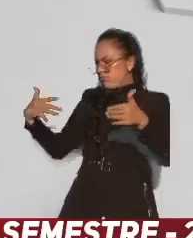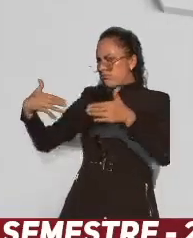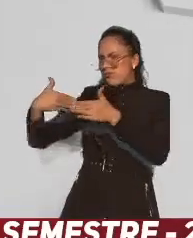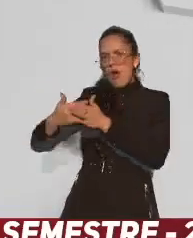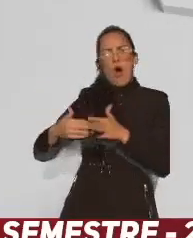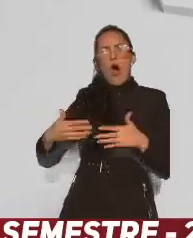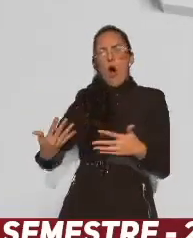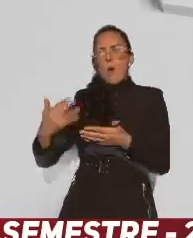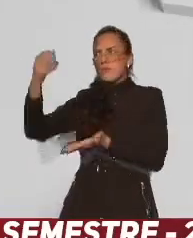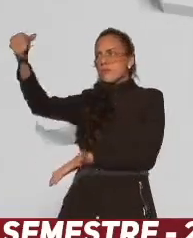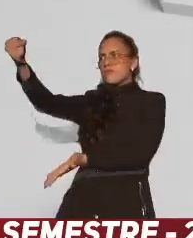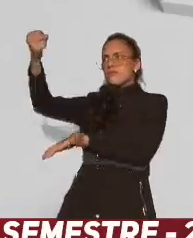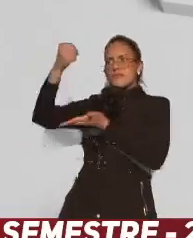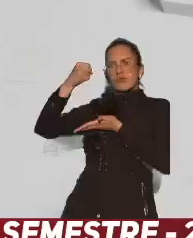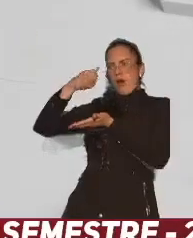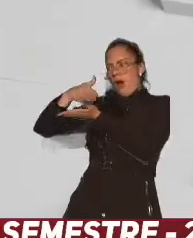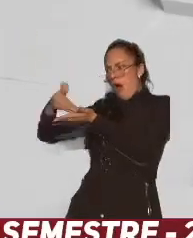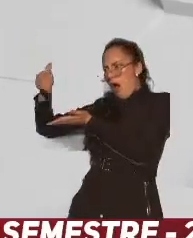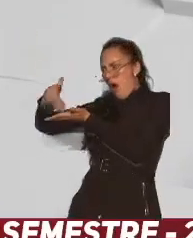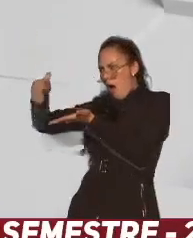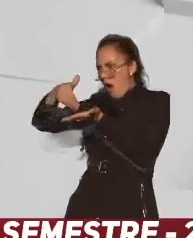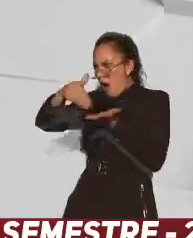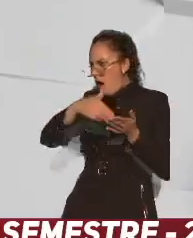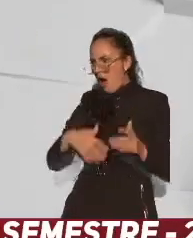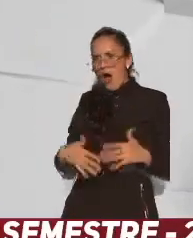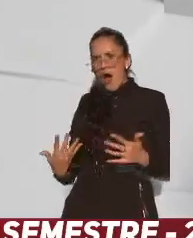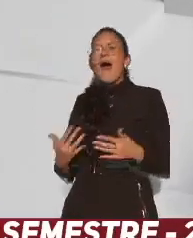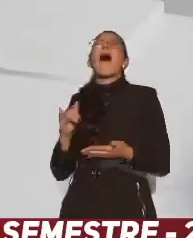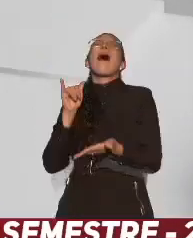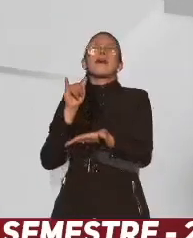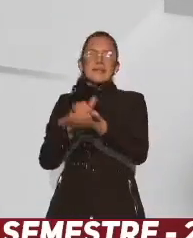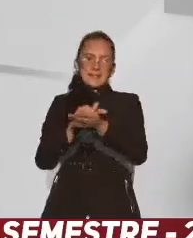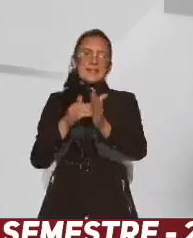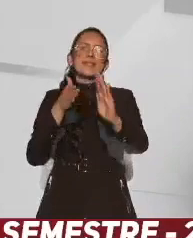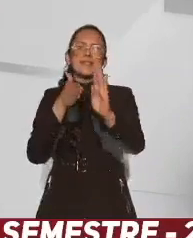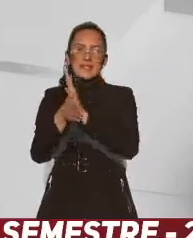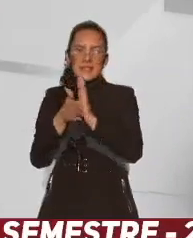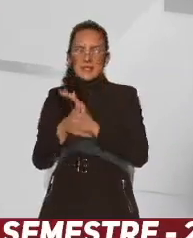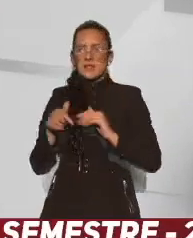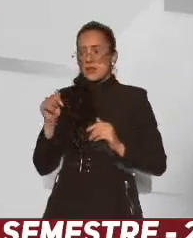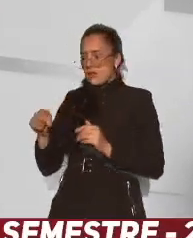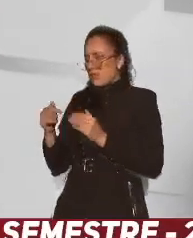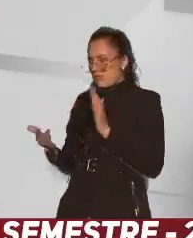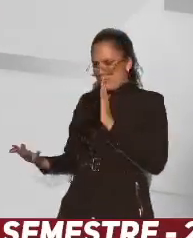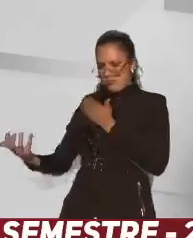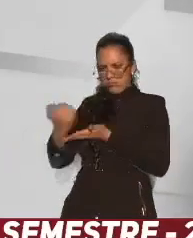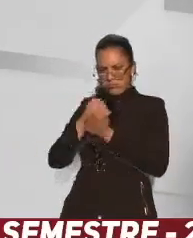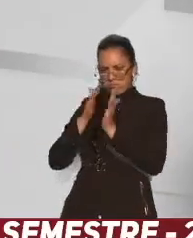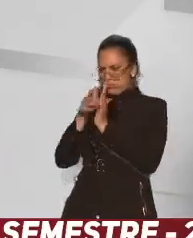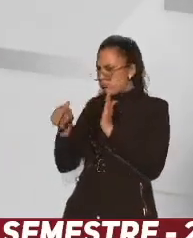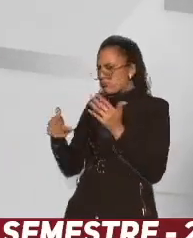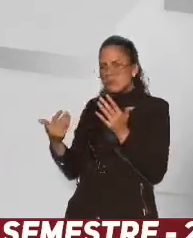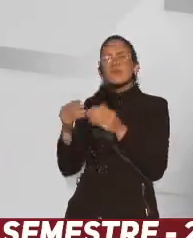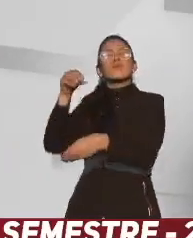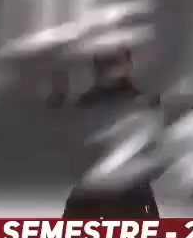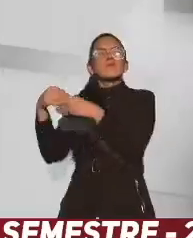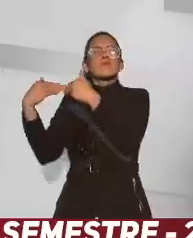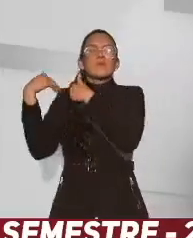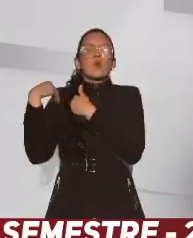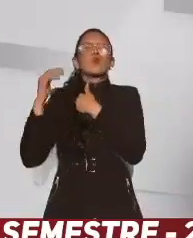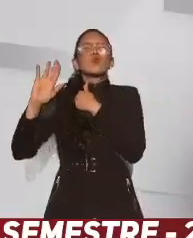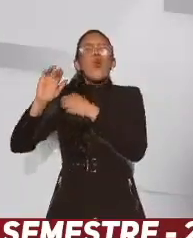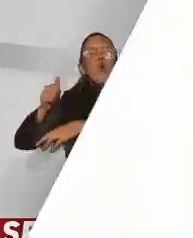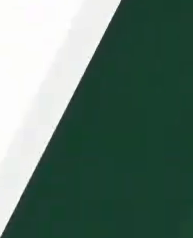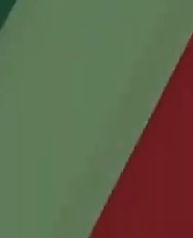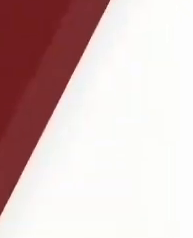al Ejército Nacional. Partimos de la información que nos dio la Jefatura de Estado Mayor de Planes y Políticas,